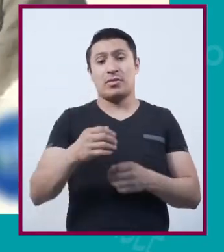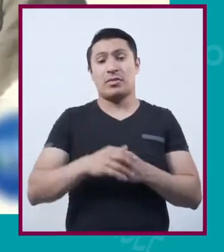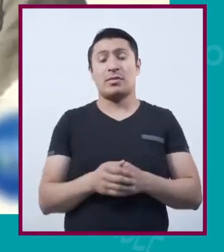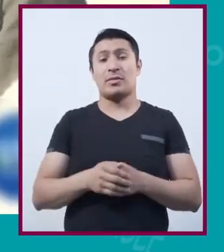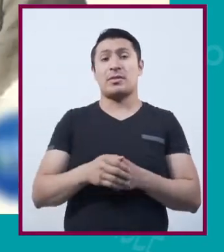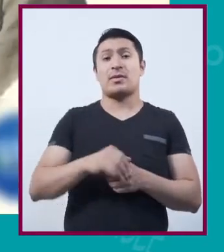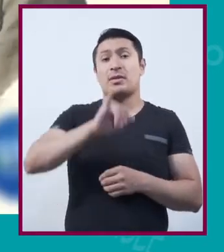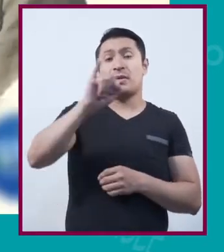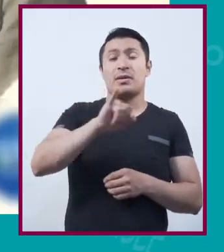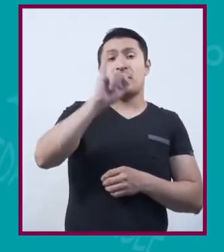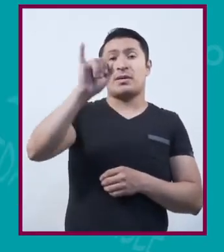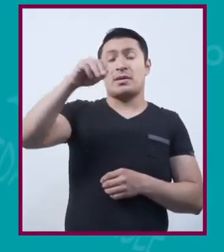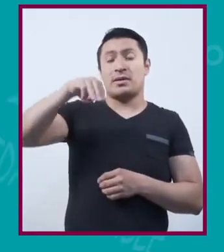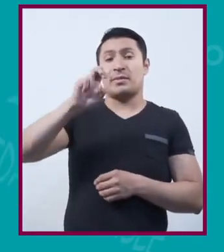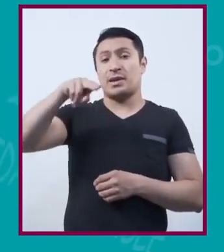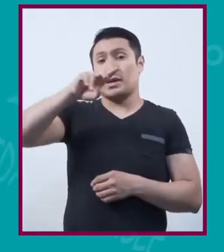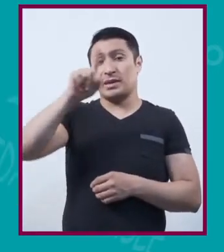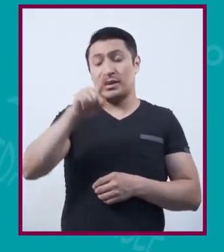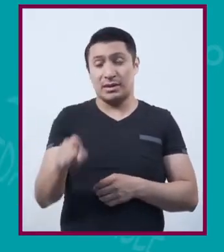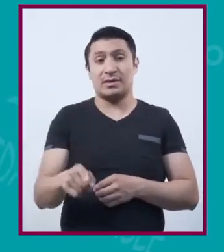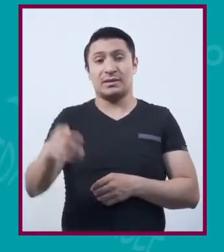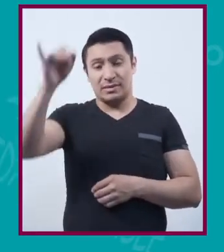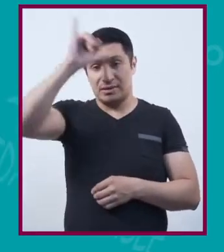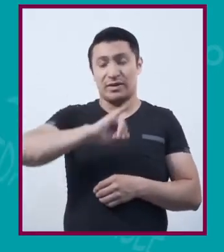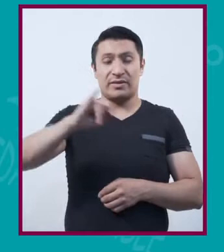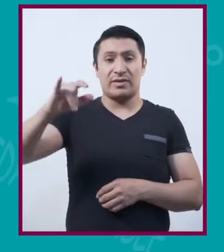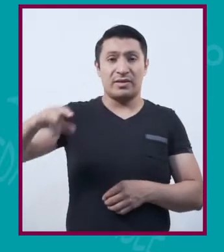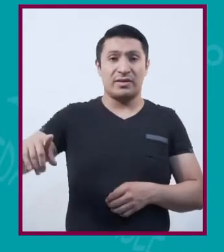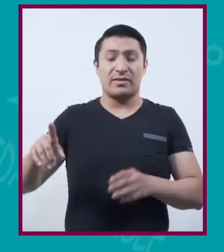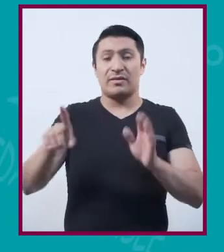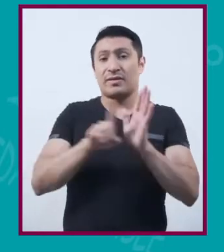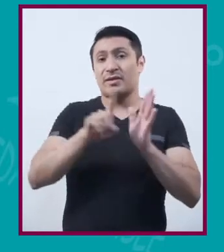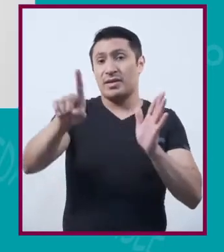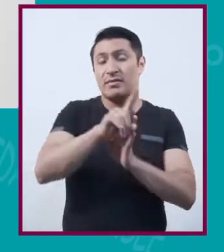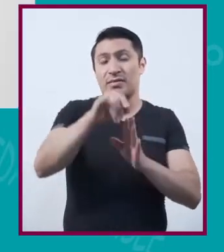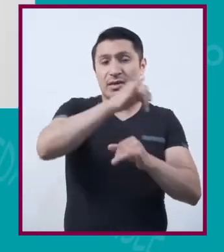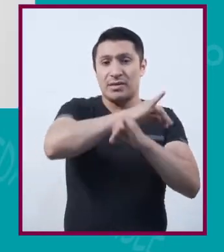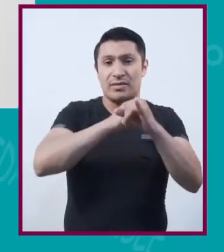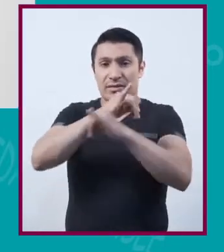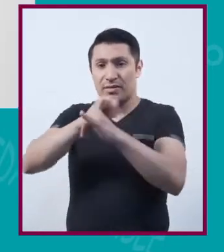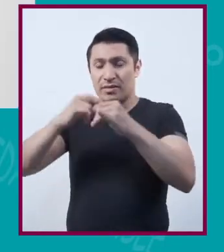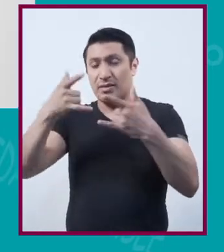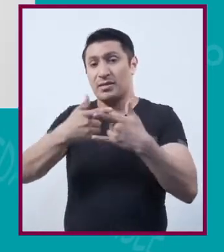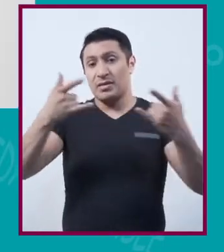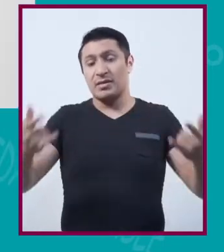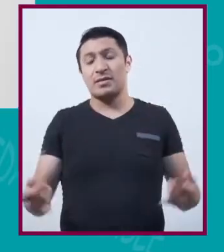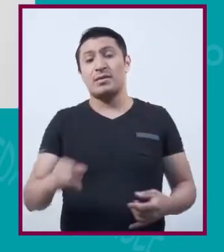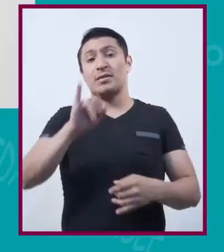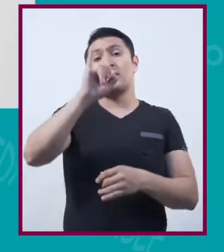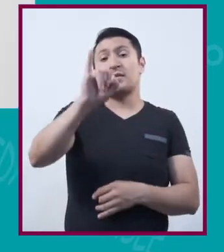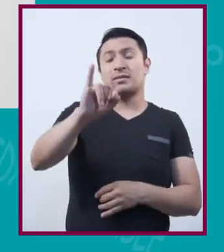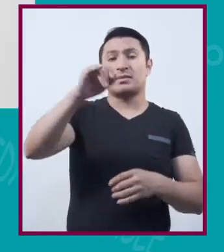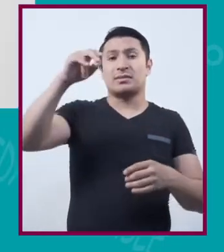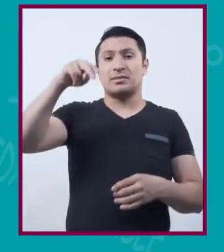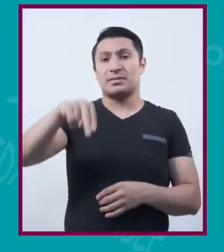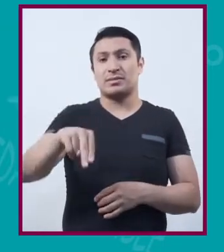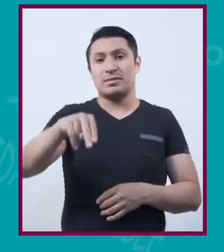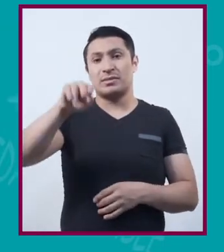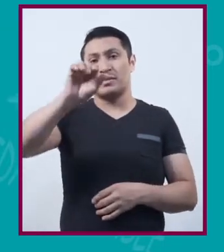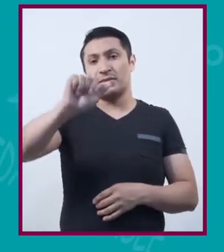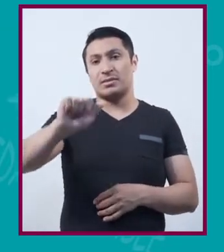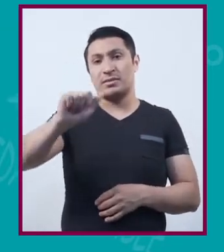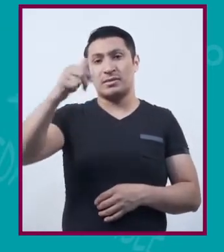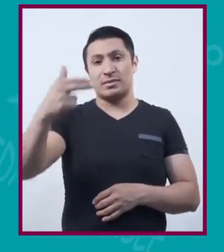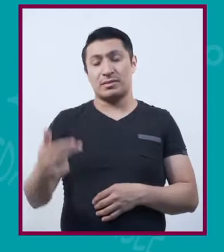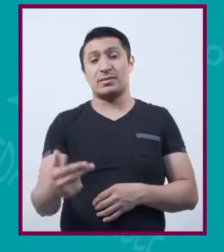Jiménez Moreno, entonces jefe del Departamento de Investigaciones Históricas del Instituto Nacional de Antropología e Historia, a